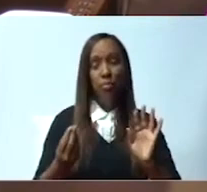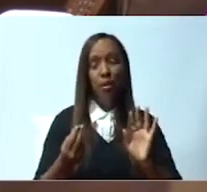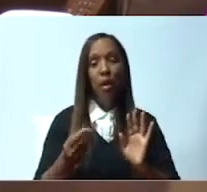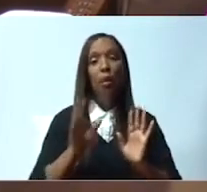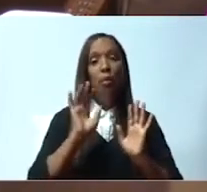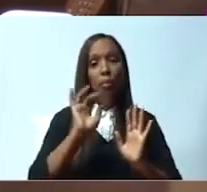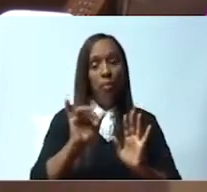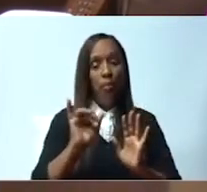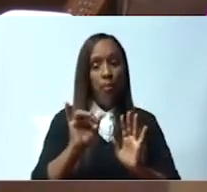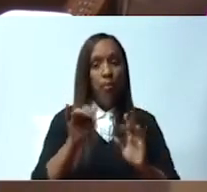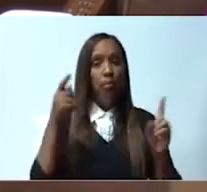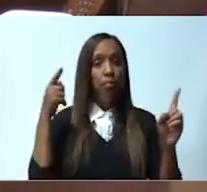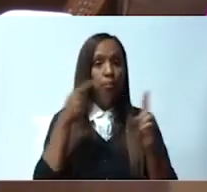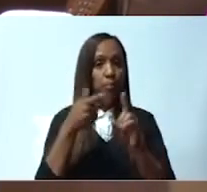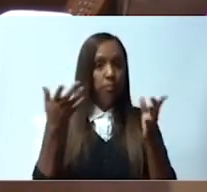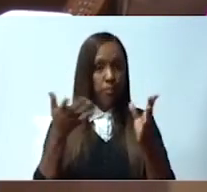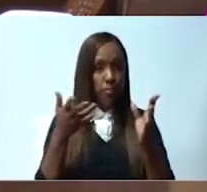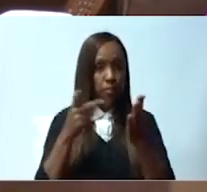respaldo.